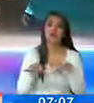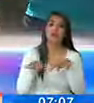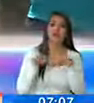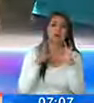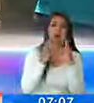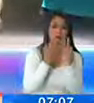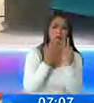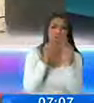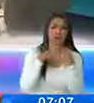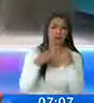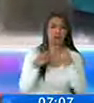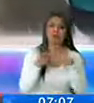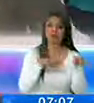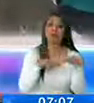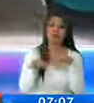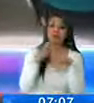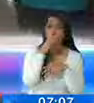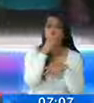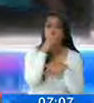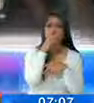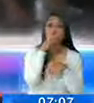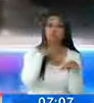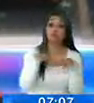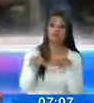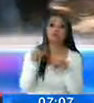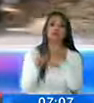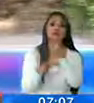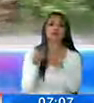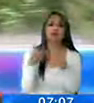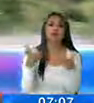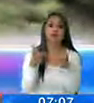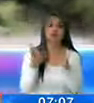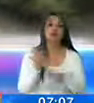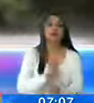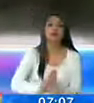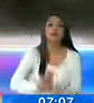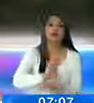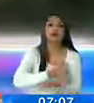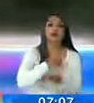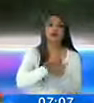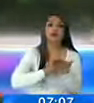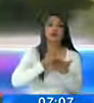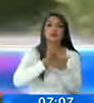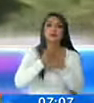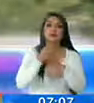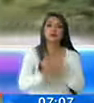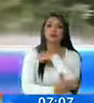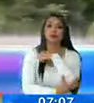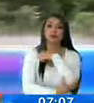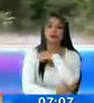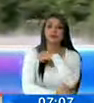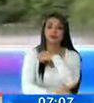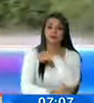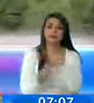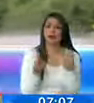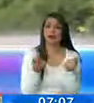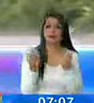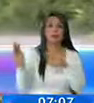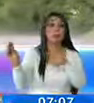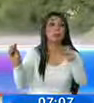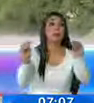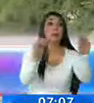miraron fijamente el trabajo de los rescatistas. Por el sector de la lucha de los pobres se regó rápidamente la noticia que el joven reportado